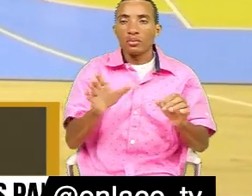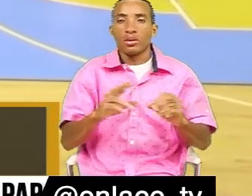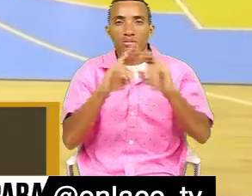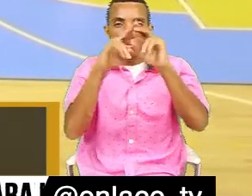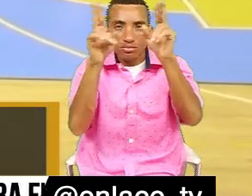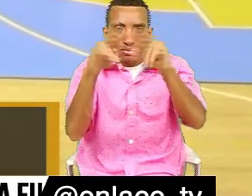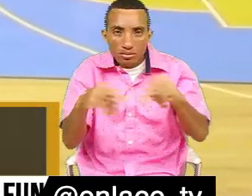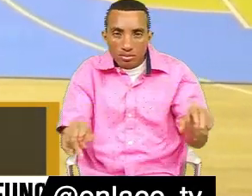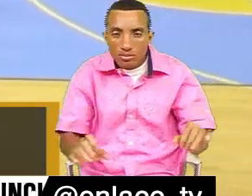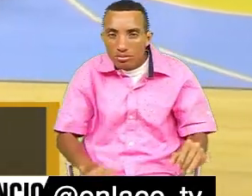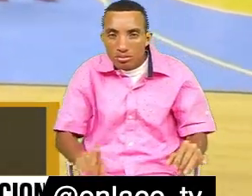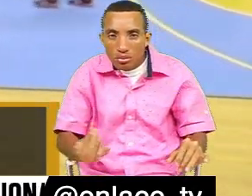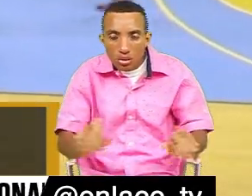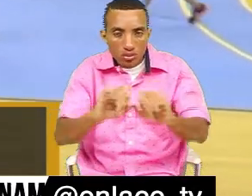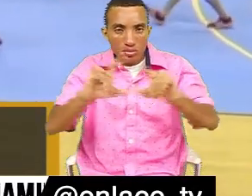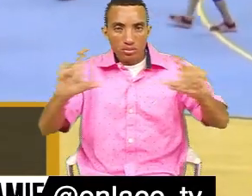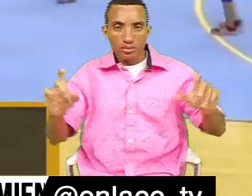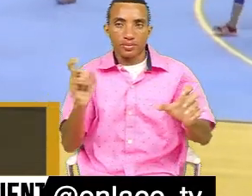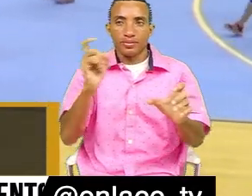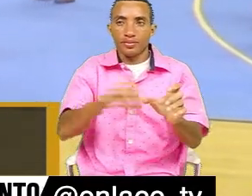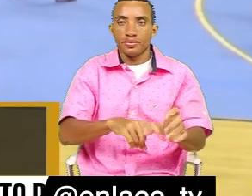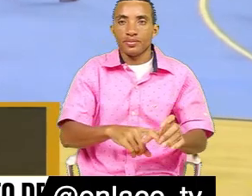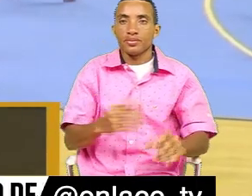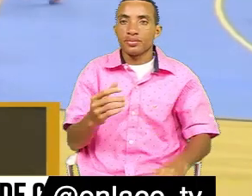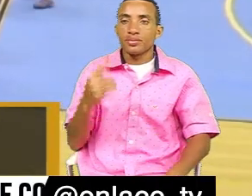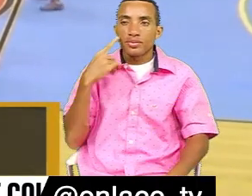Mayor información al